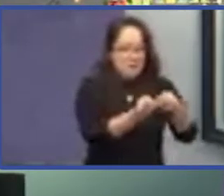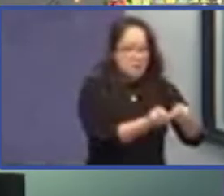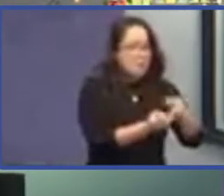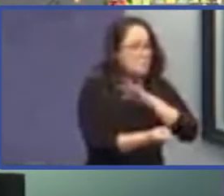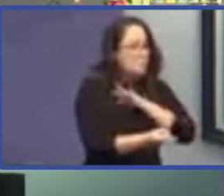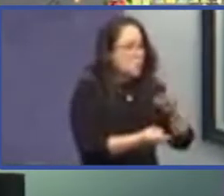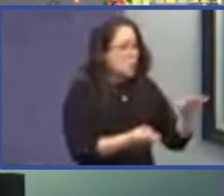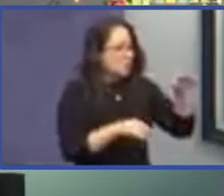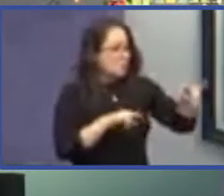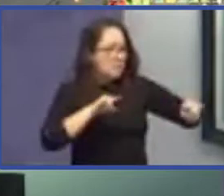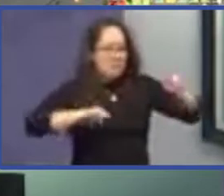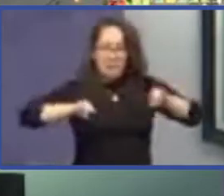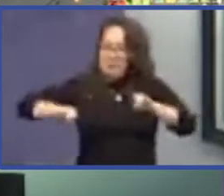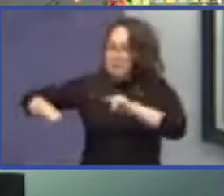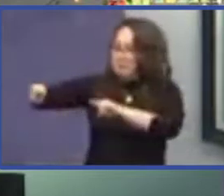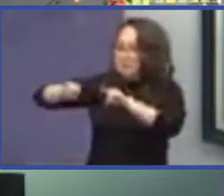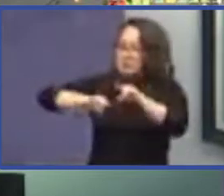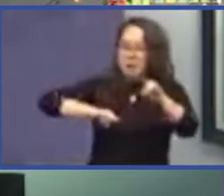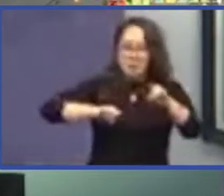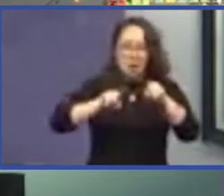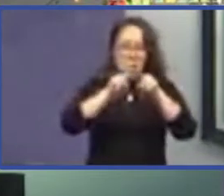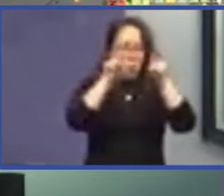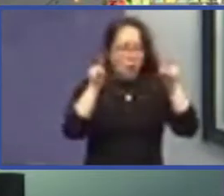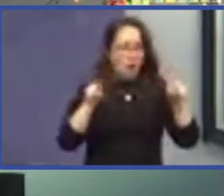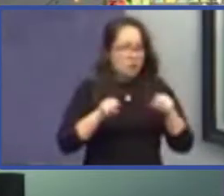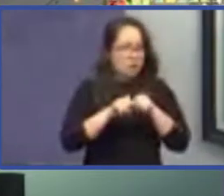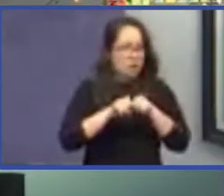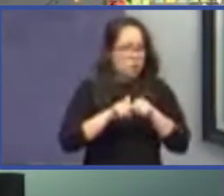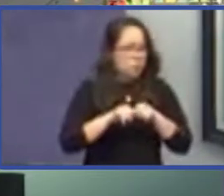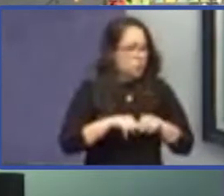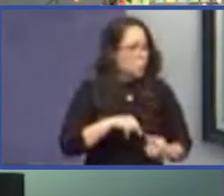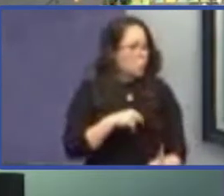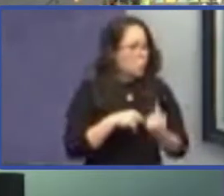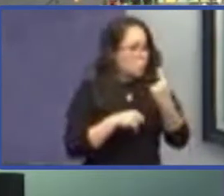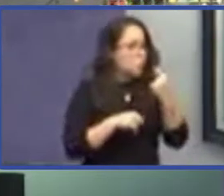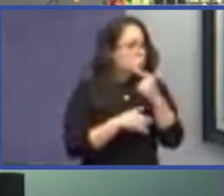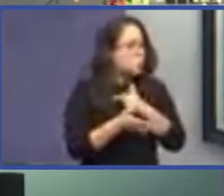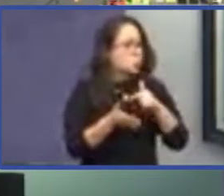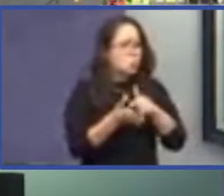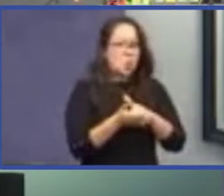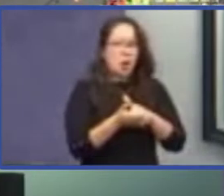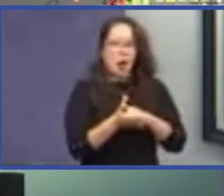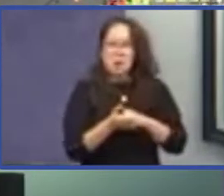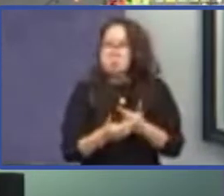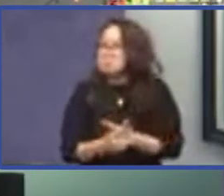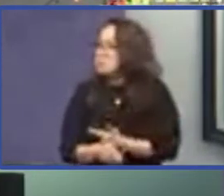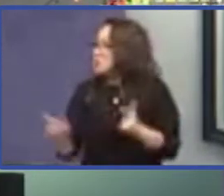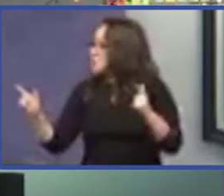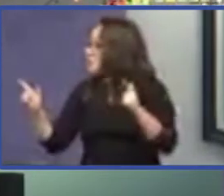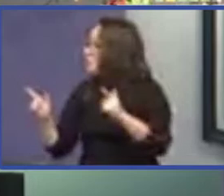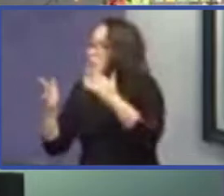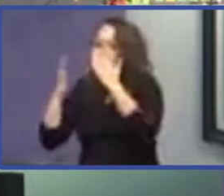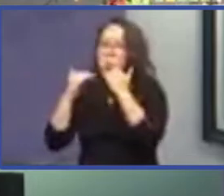baldosas en forma de cuadrado y no dejaron un solo espacio libre pero ¿qué hubiera pasado si hubieran puesto